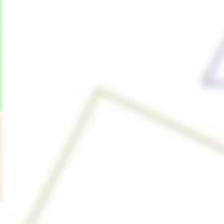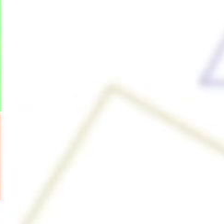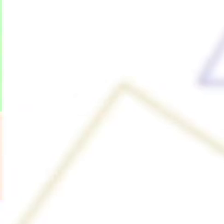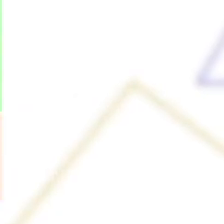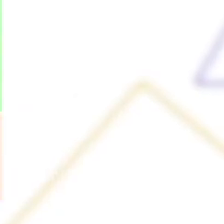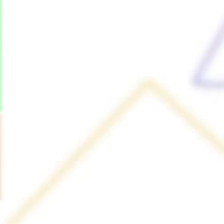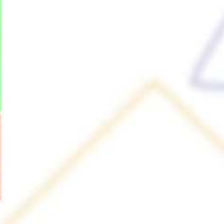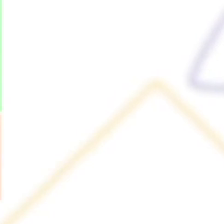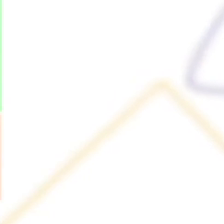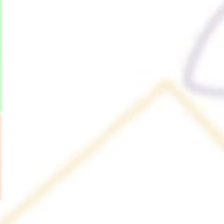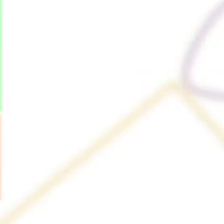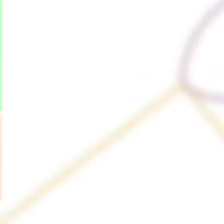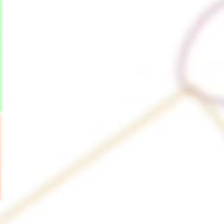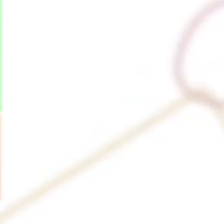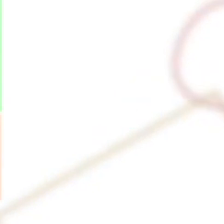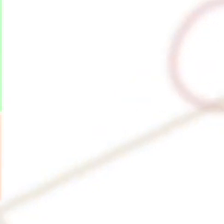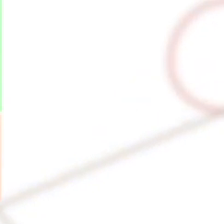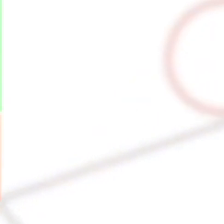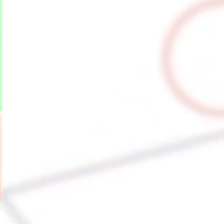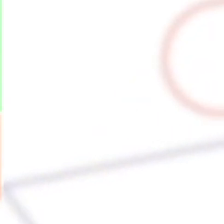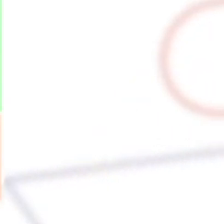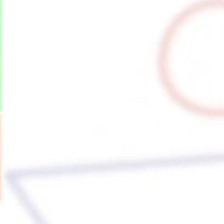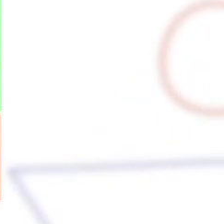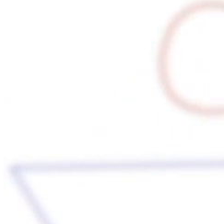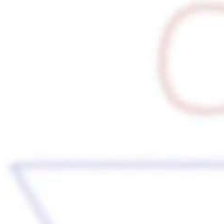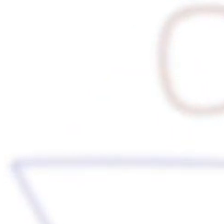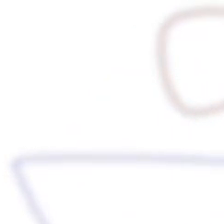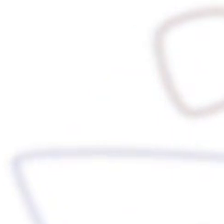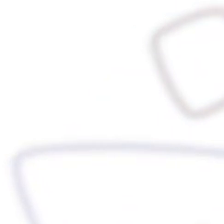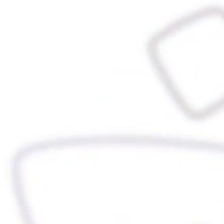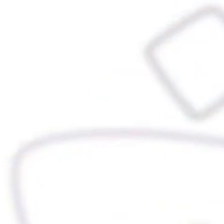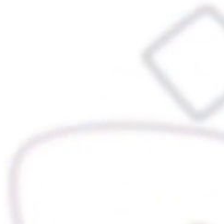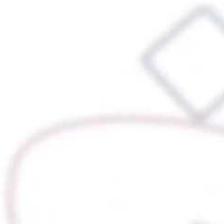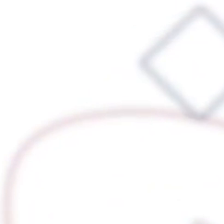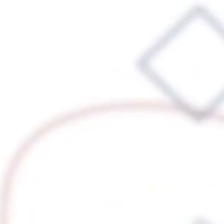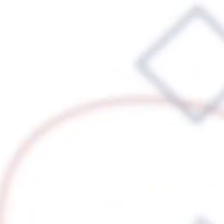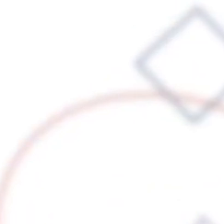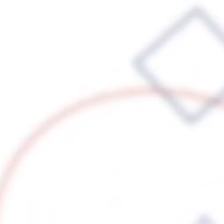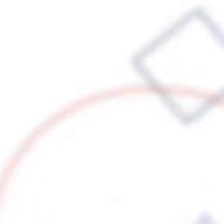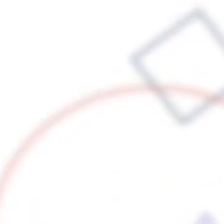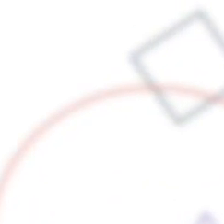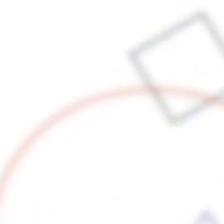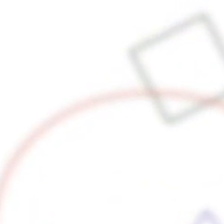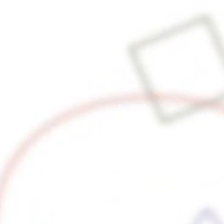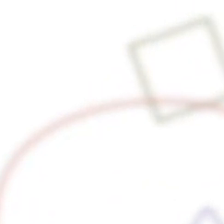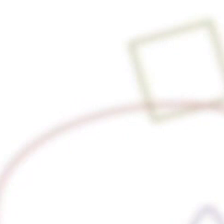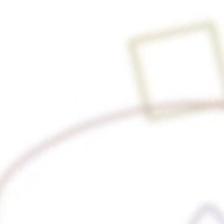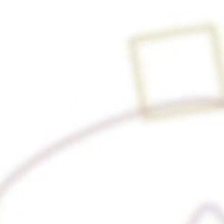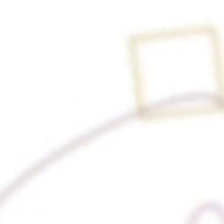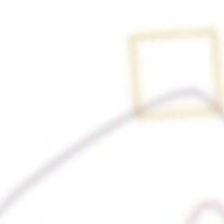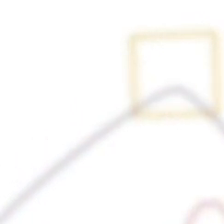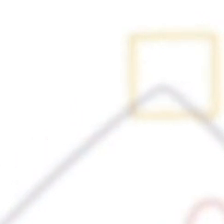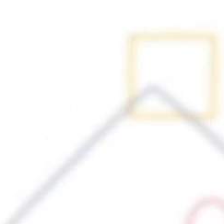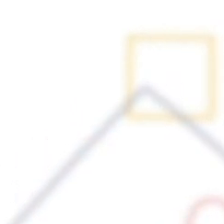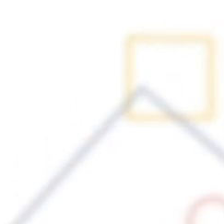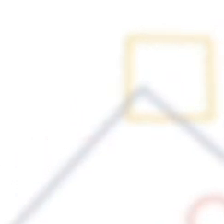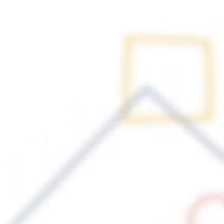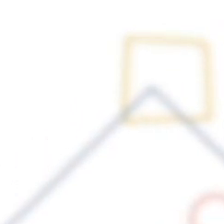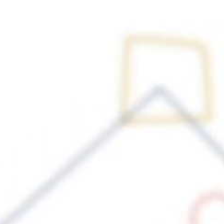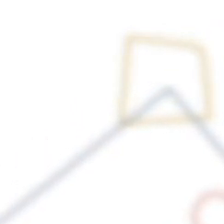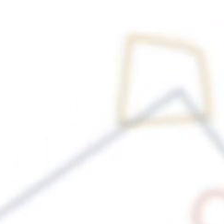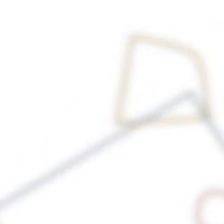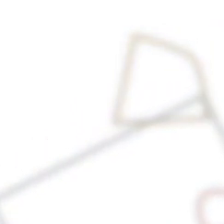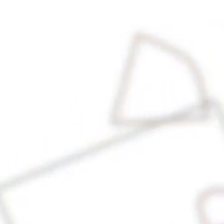sesión vimos estas tres tarifas de energía eléctrica que pagan en Guaral y Chancay, de acuerdo a la cantidad de consumo que hacen sus